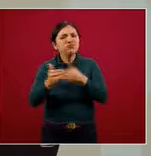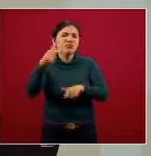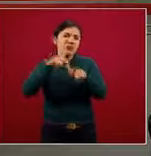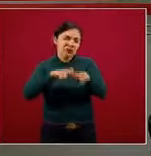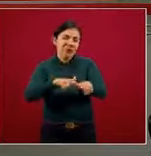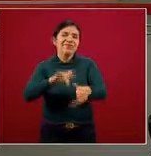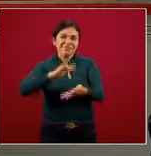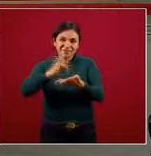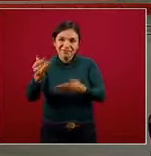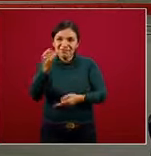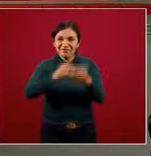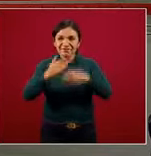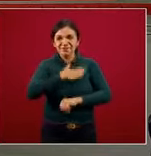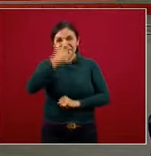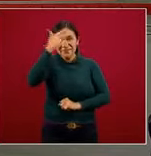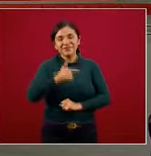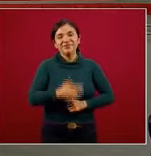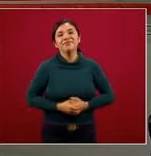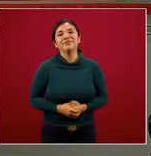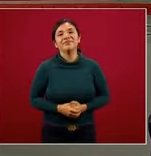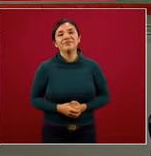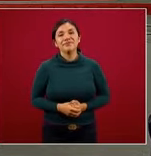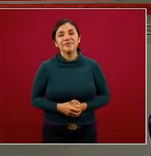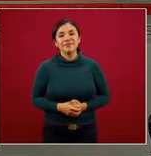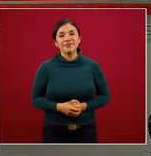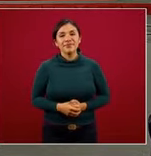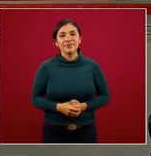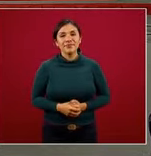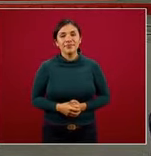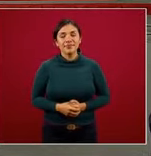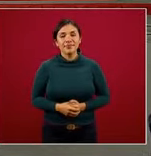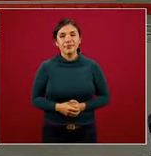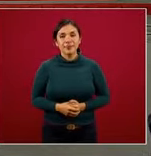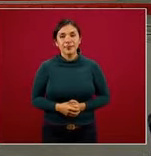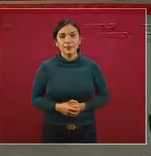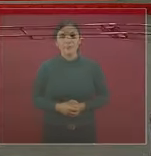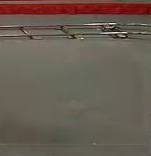más. Muchas gracias. Muy buenas noches. Gracias.